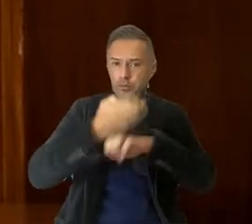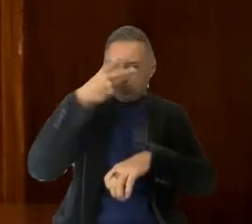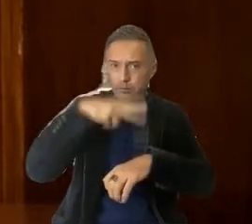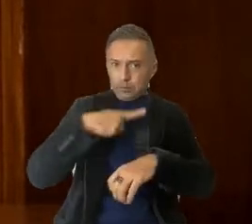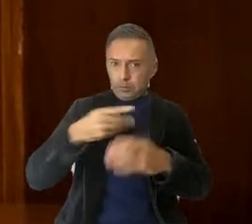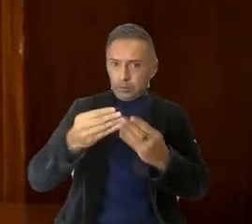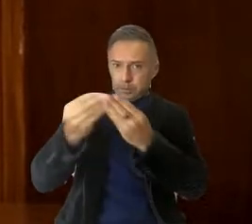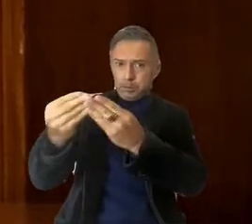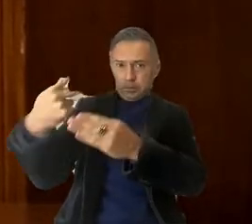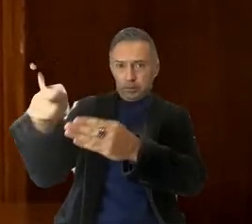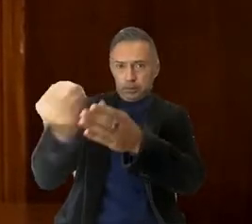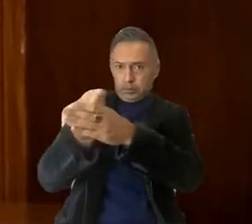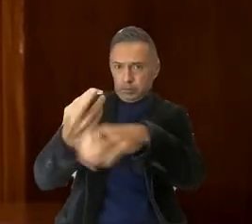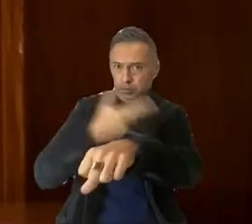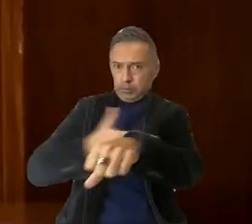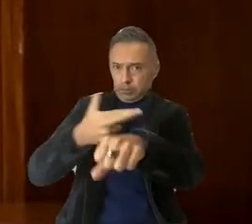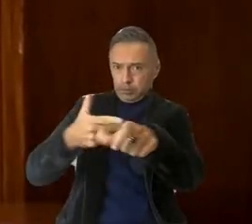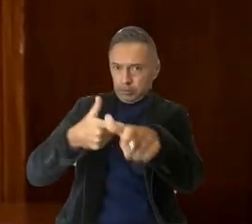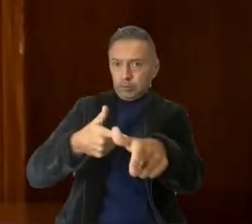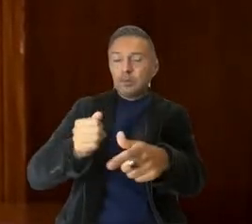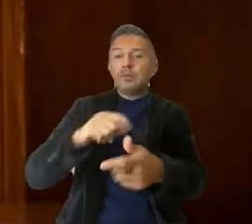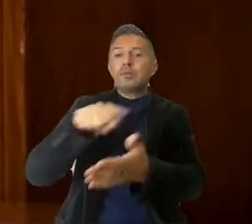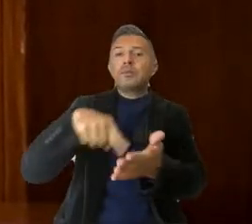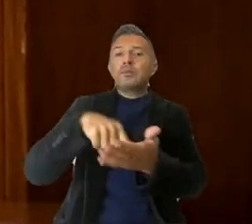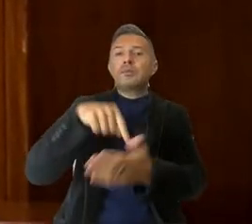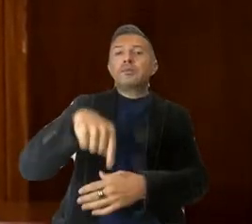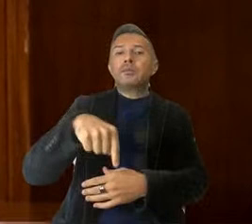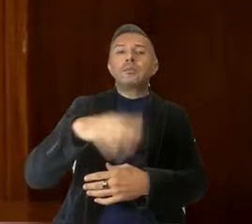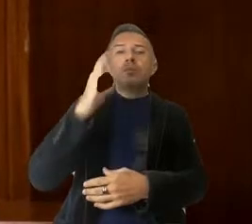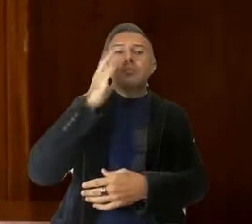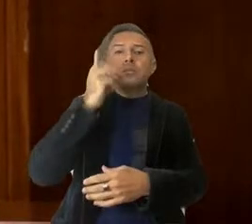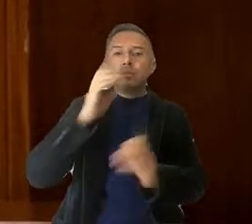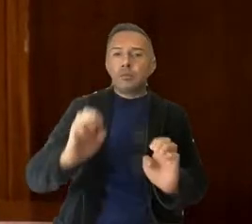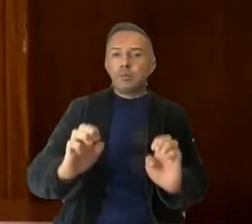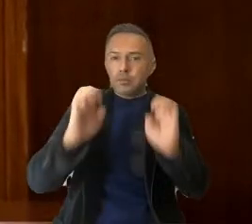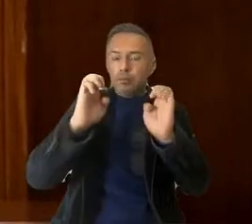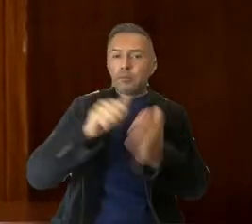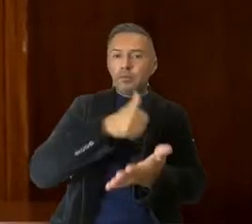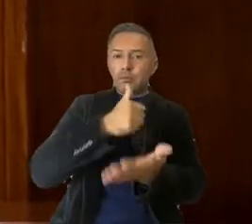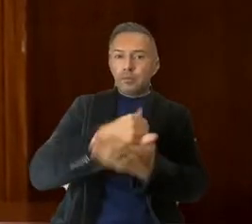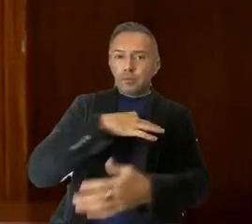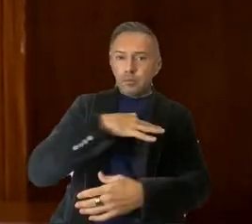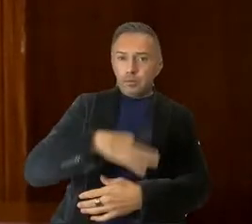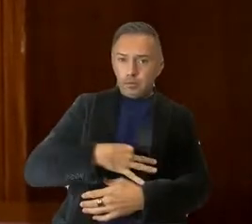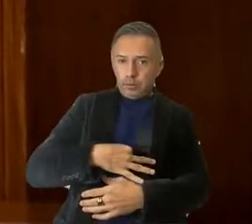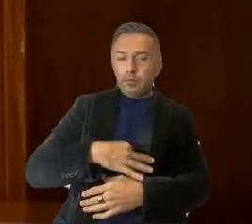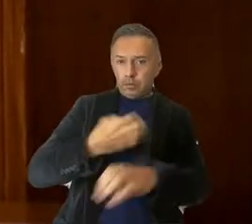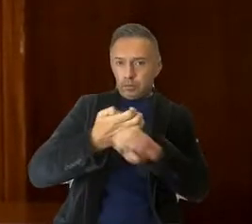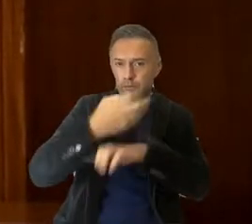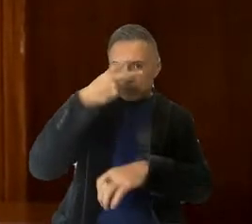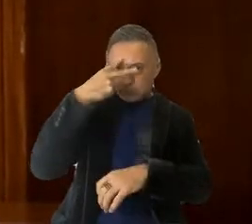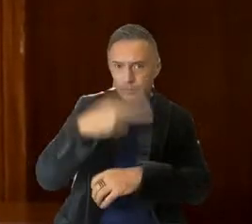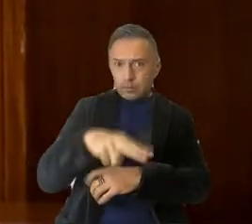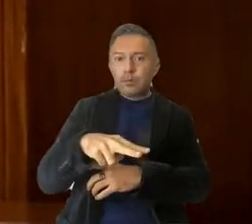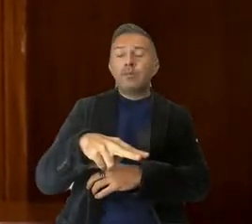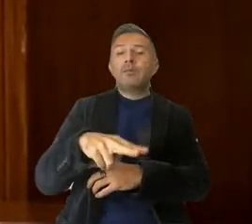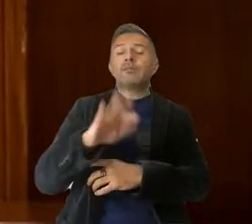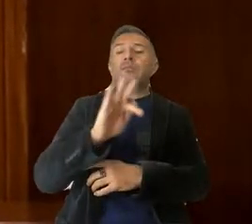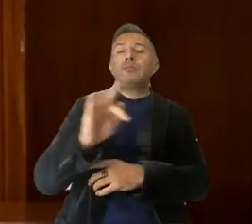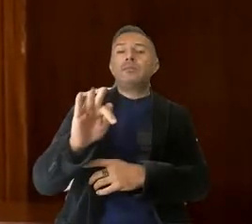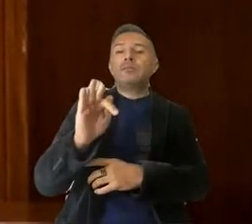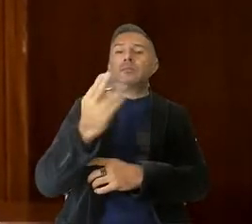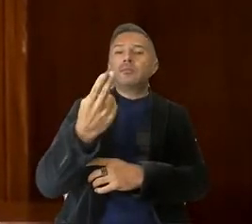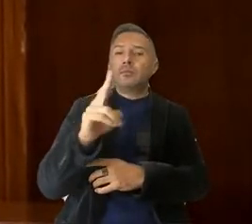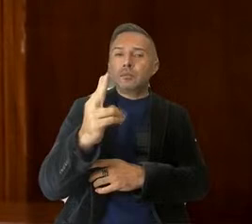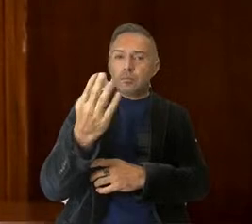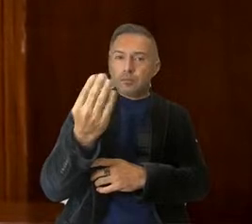procedentes. Dado en el Palacio del Poder Legislativo, en la ciudad de Toluca de Lerdo, capital del Estado de México, a los 9 días del mes de